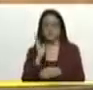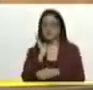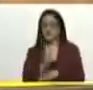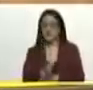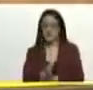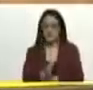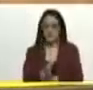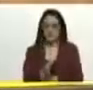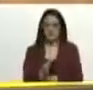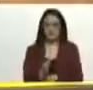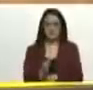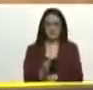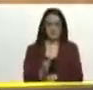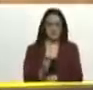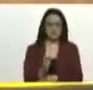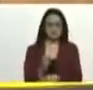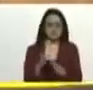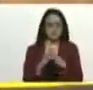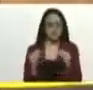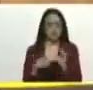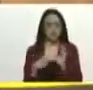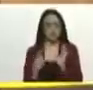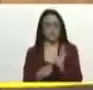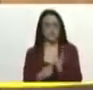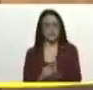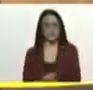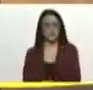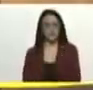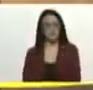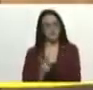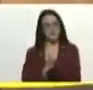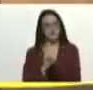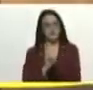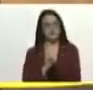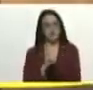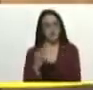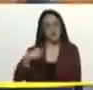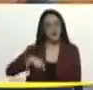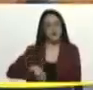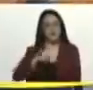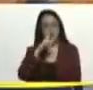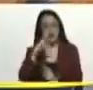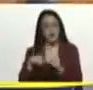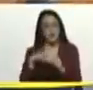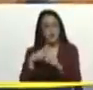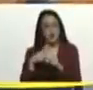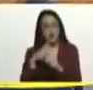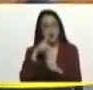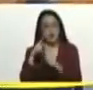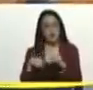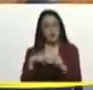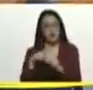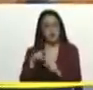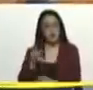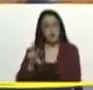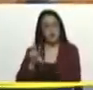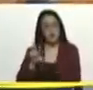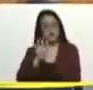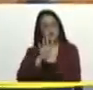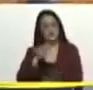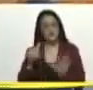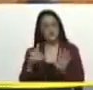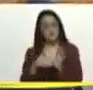y lo que no era posible también lo sancionaron. Y Venezuela pasó de un ingreso anual, Lula, de 56